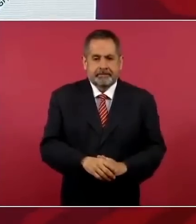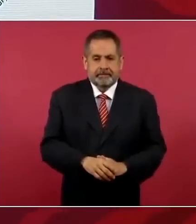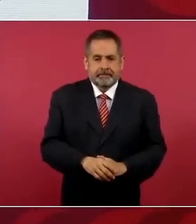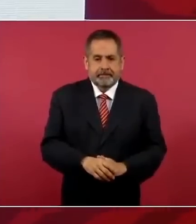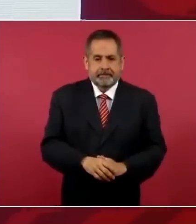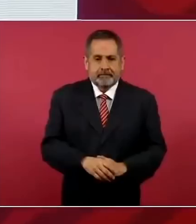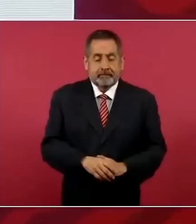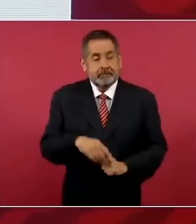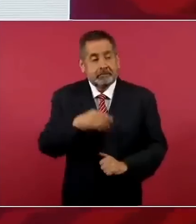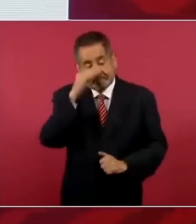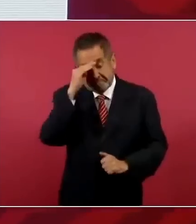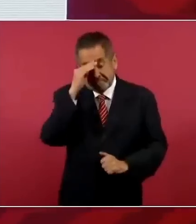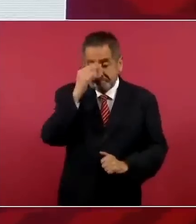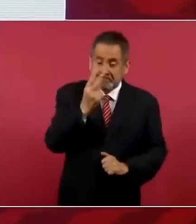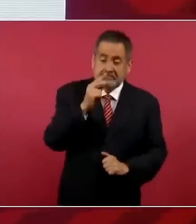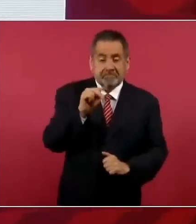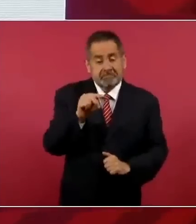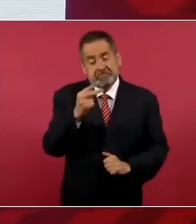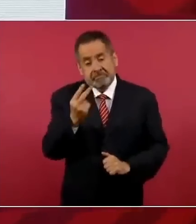2.2.